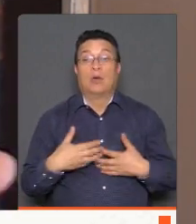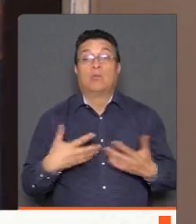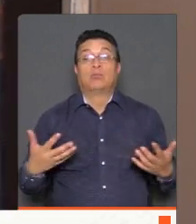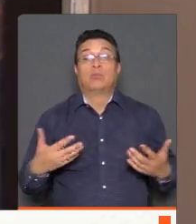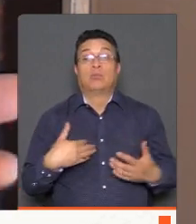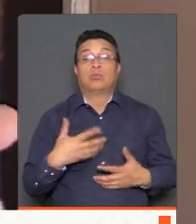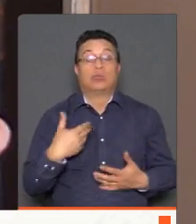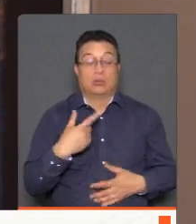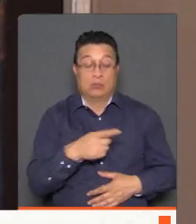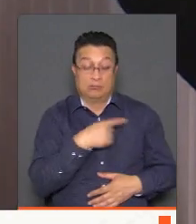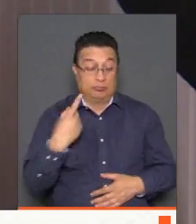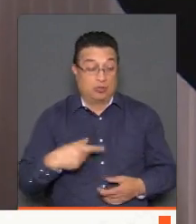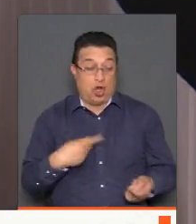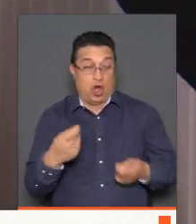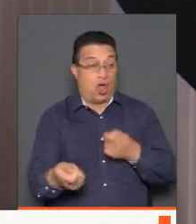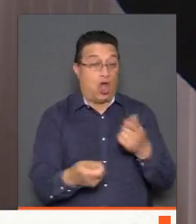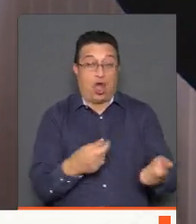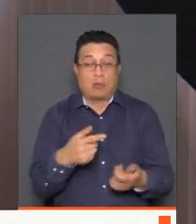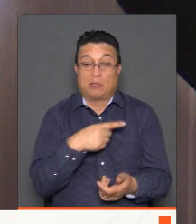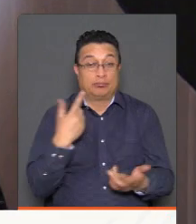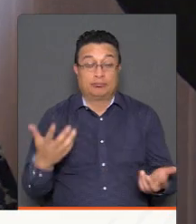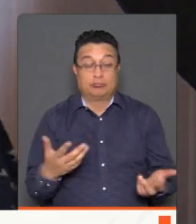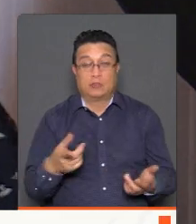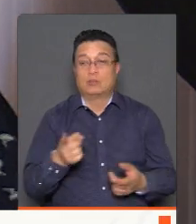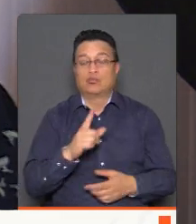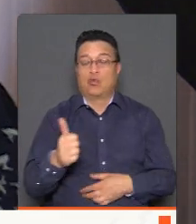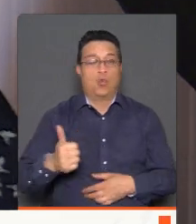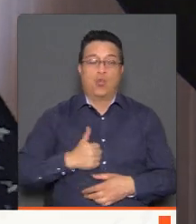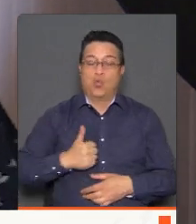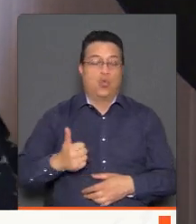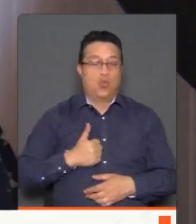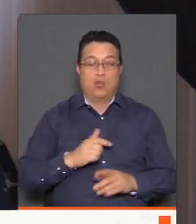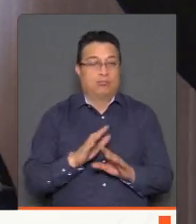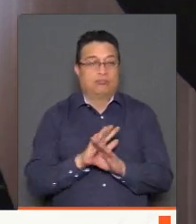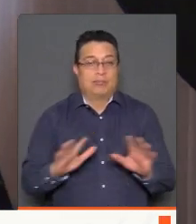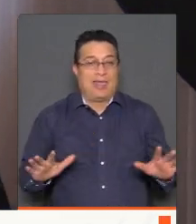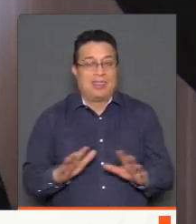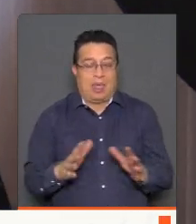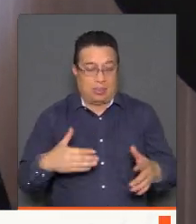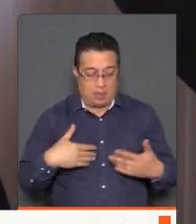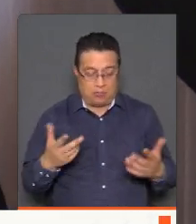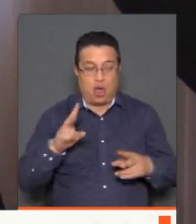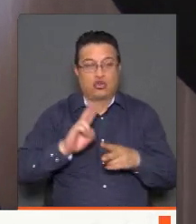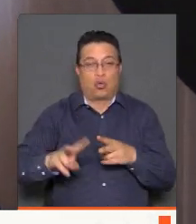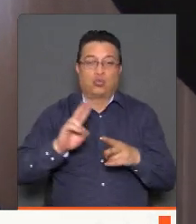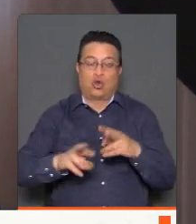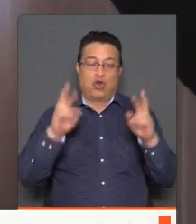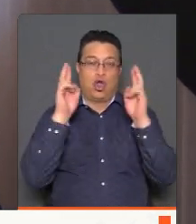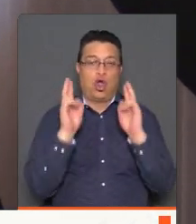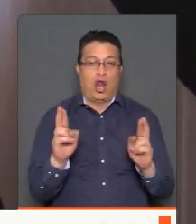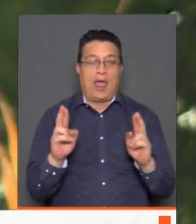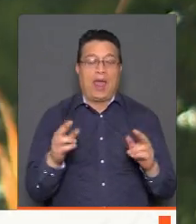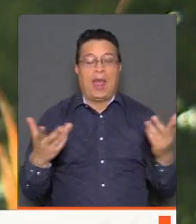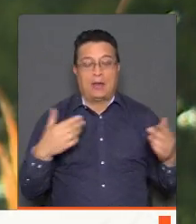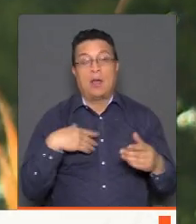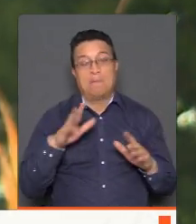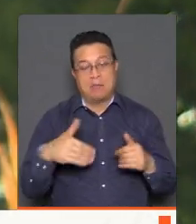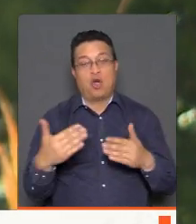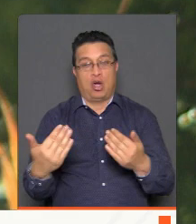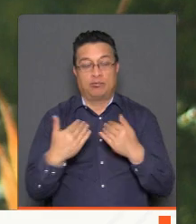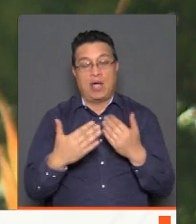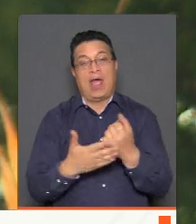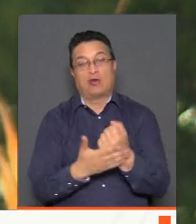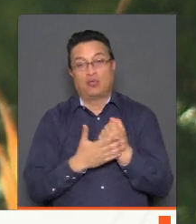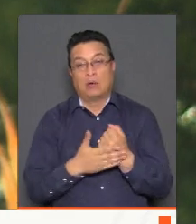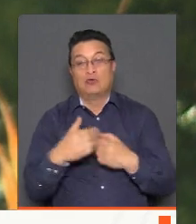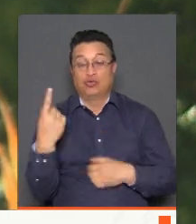Porque no me alcanza para comprar. No nos cumplieron y ojalá puedan solucionar esto y que sigamos teniendo la ayuda. Creemos que tenemos